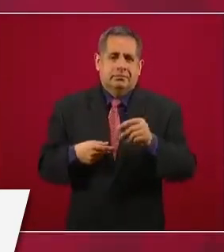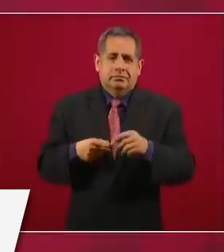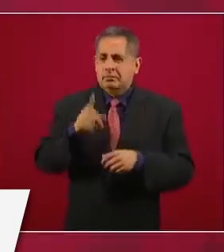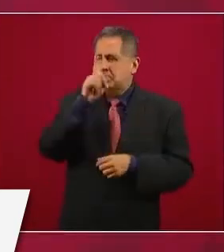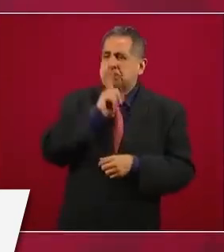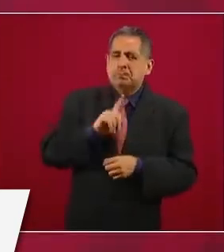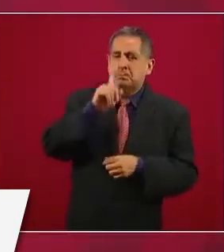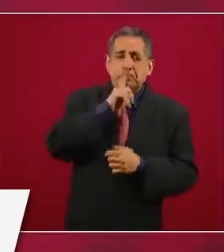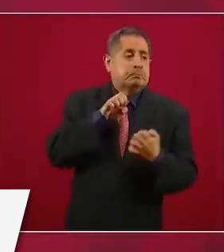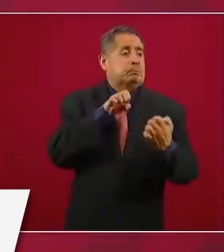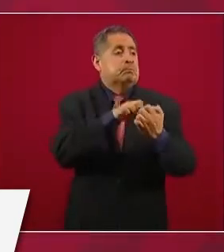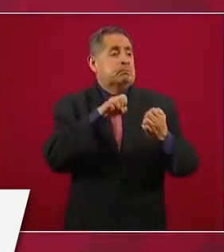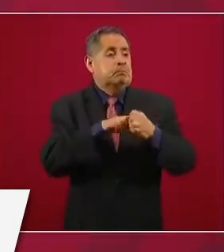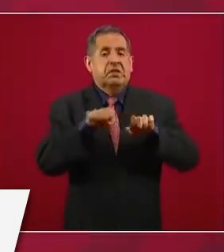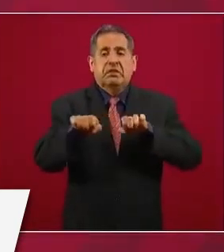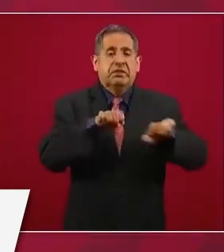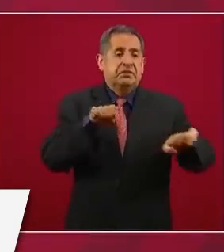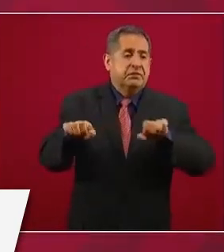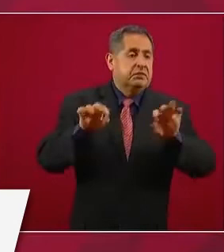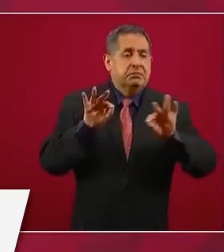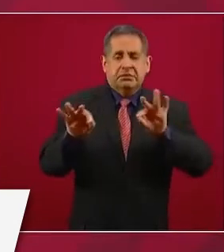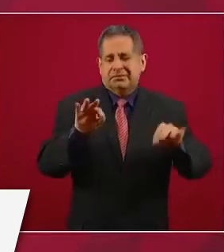mientan, que no manipulen.